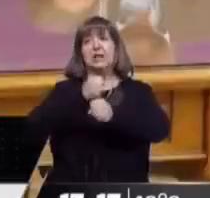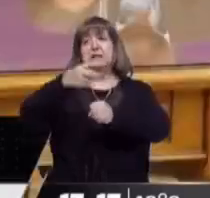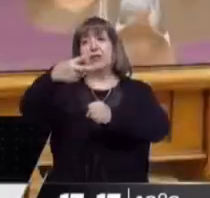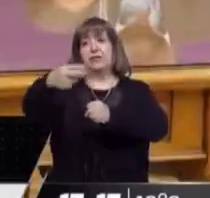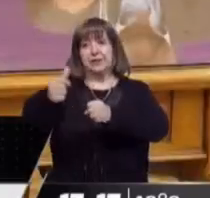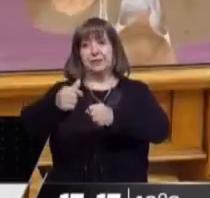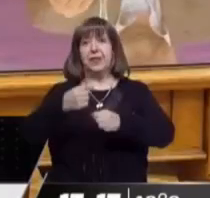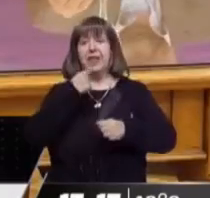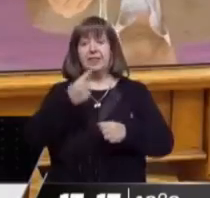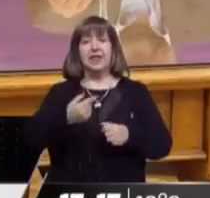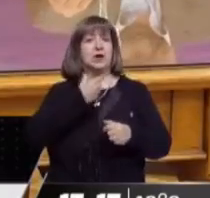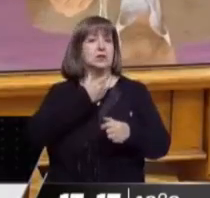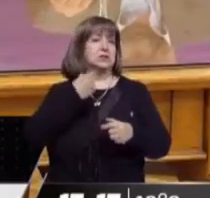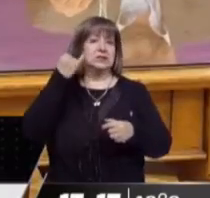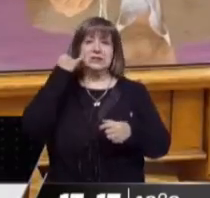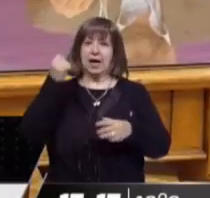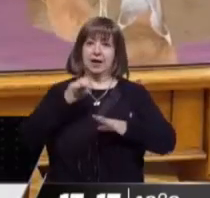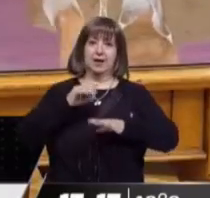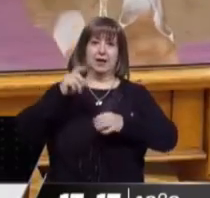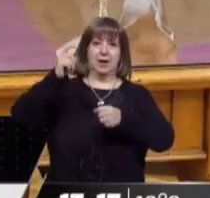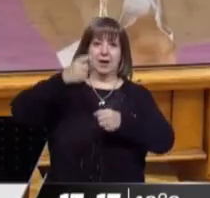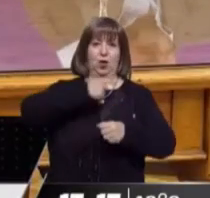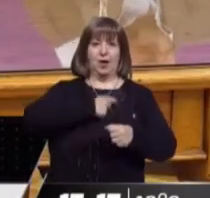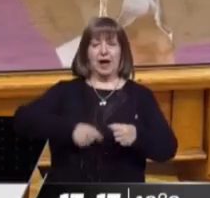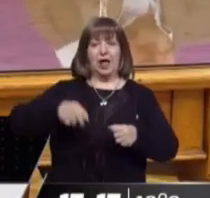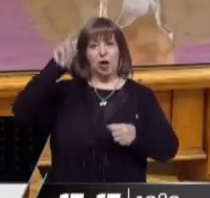En Malargüe ya se está construyendo el plan,